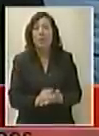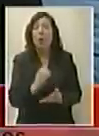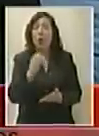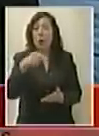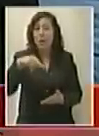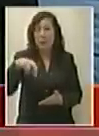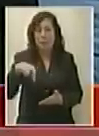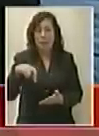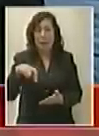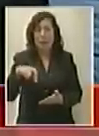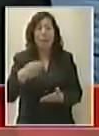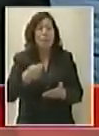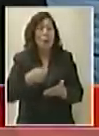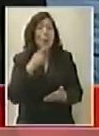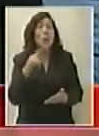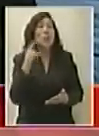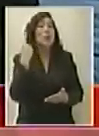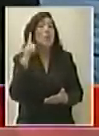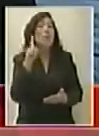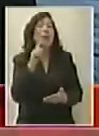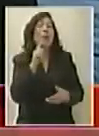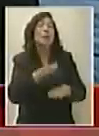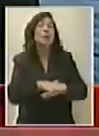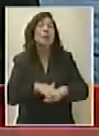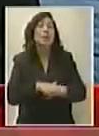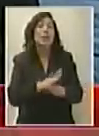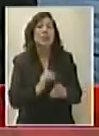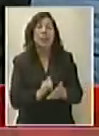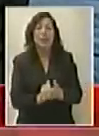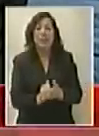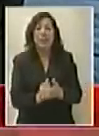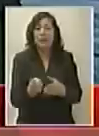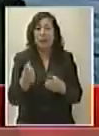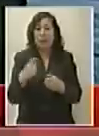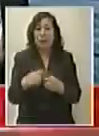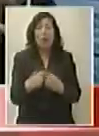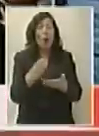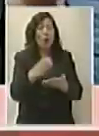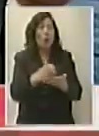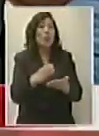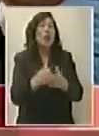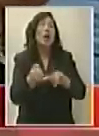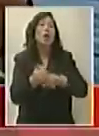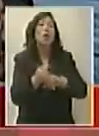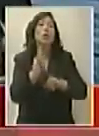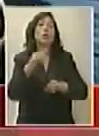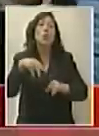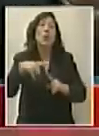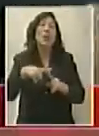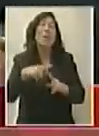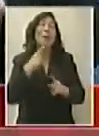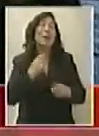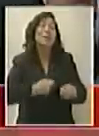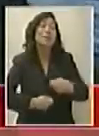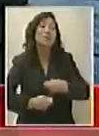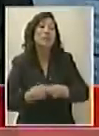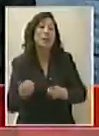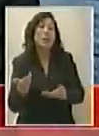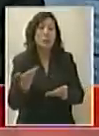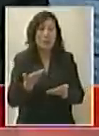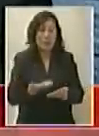onp parte del fondo lo utiliza para la administración incluso contrata a la sunat para que le haga el sistema de